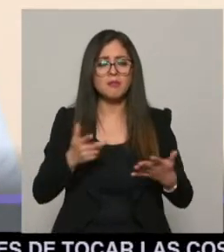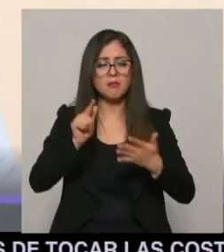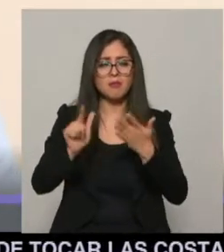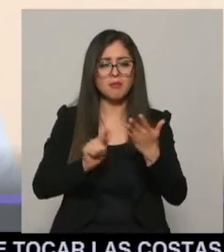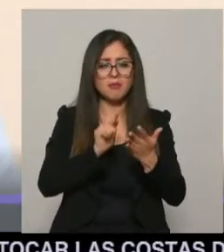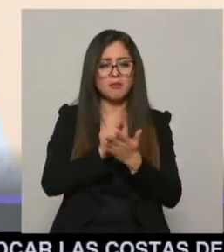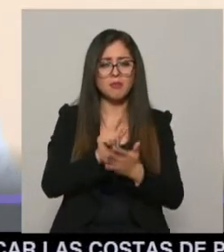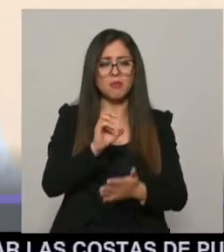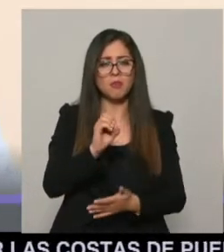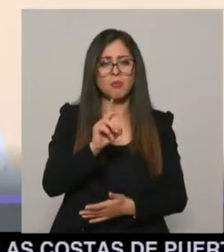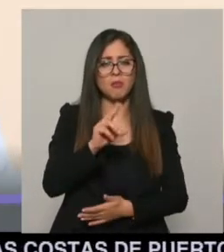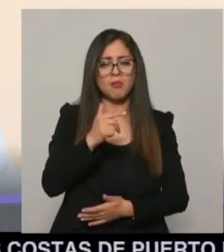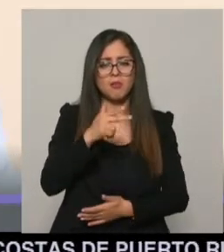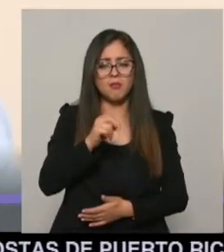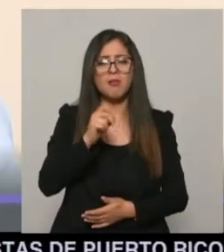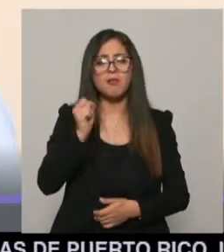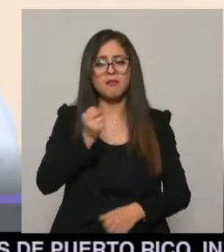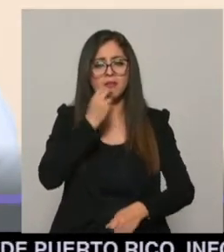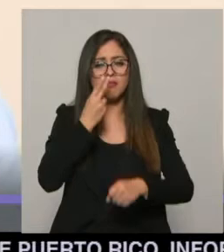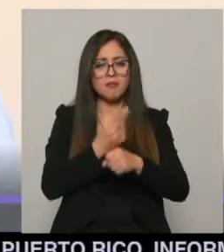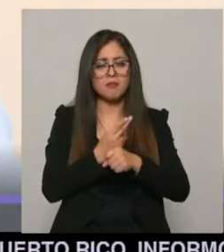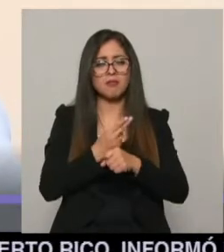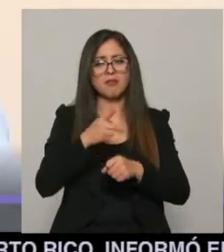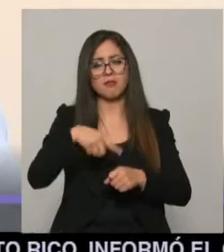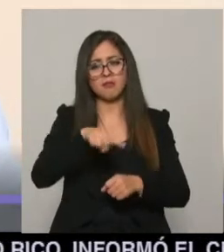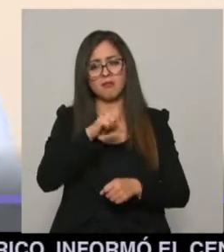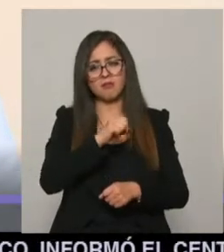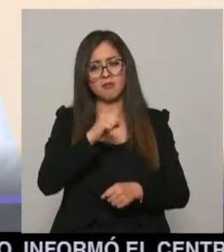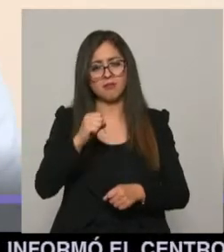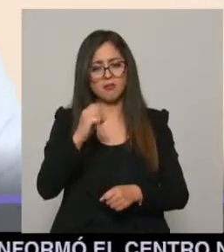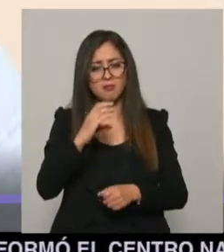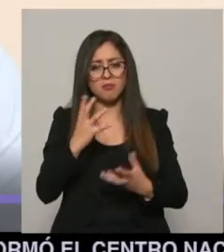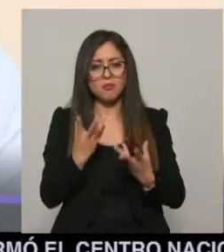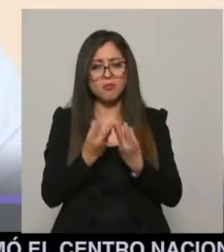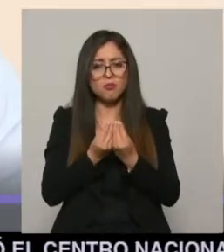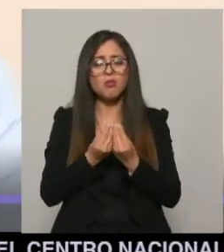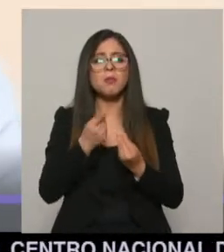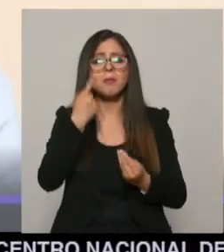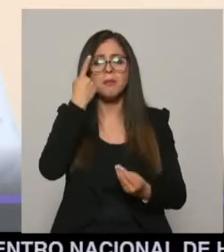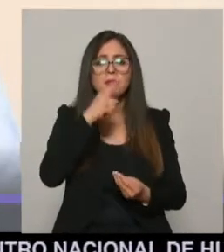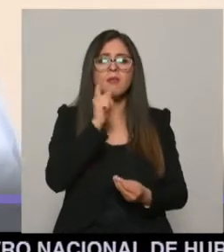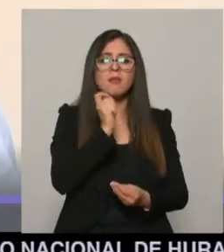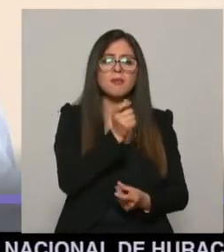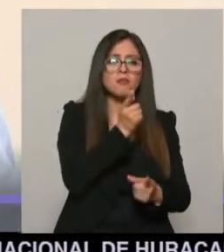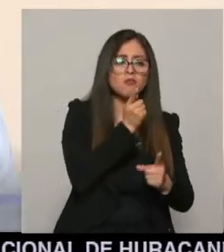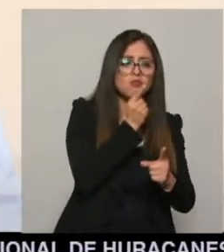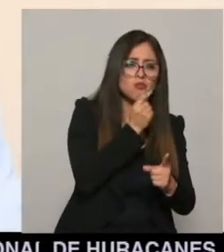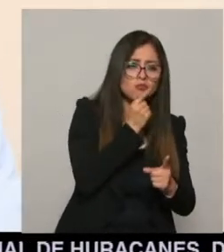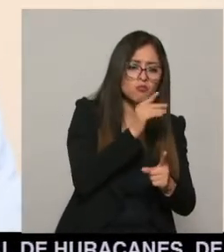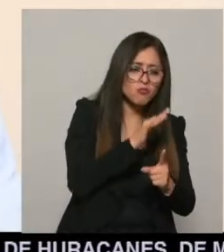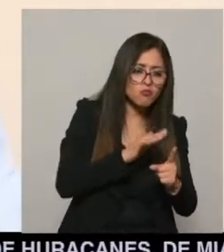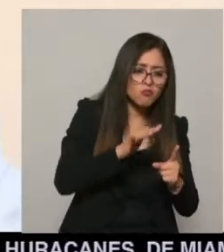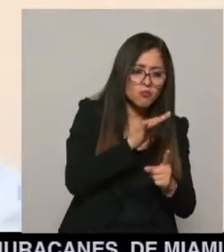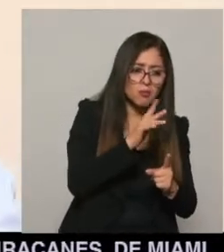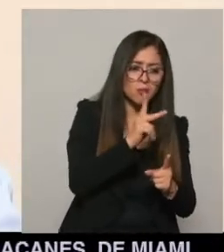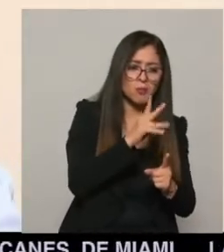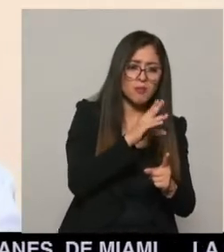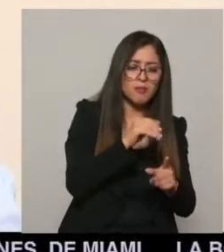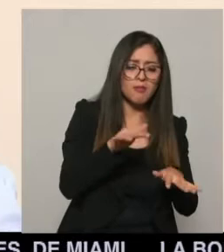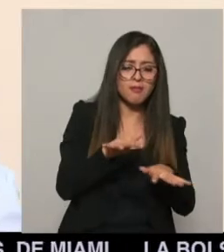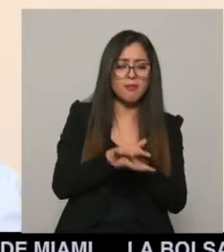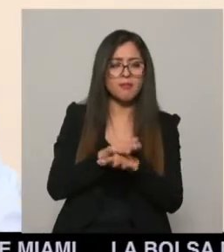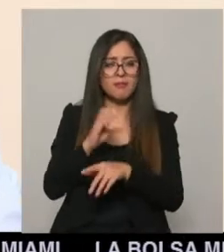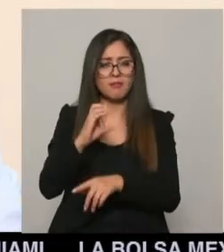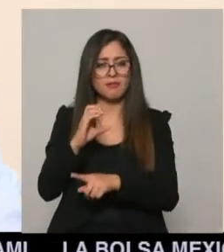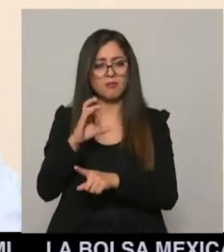de Seguridad Ciudadana, que ha transformado también su visión y su papel de seguridad pública a seguridad ciudadana. Debo señalar que